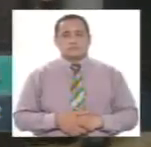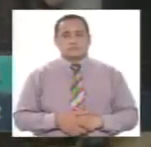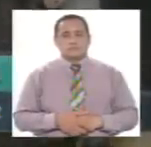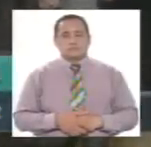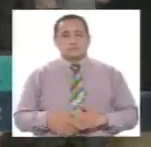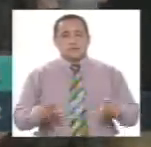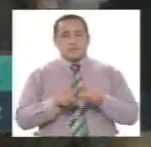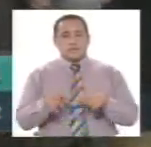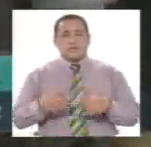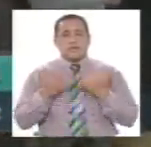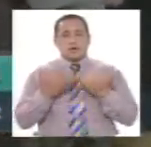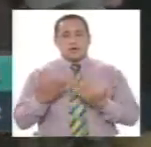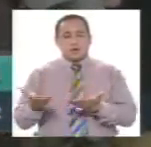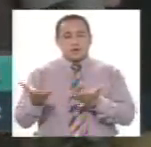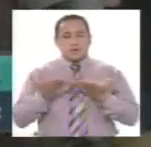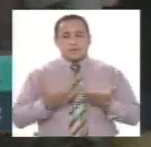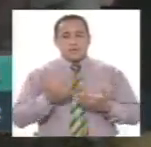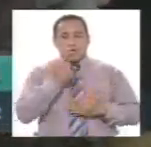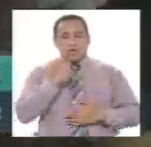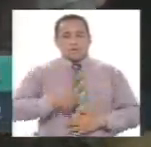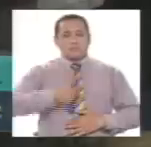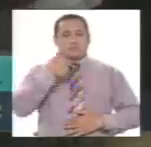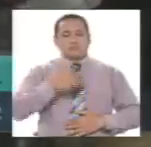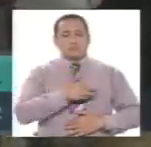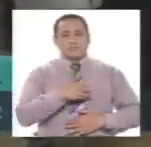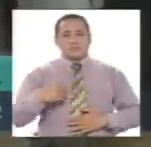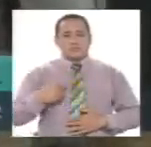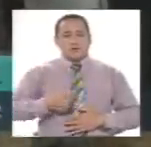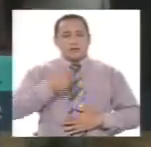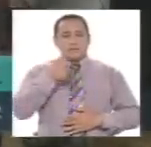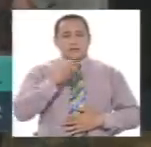Y que ahora lo preside René Cornejo Díaz.